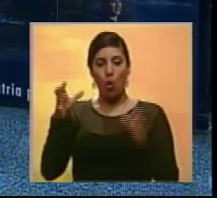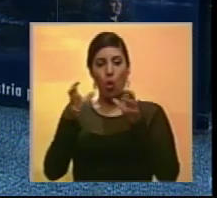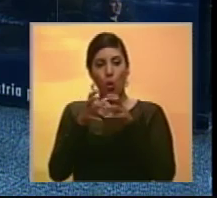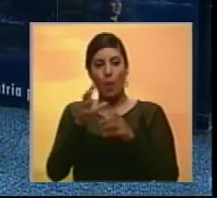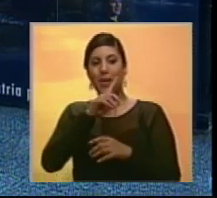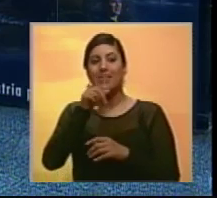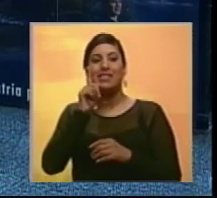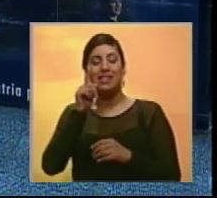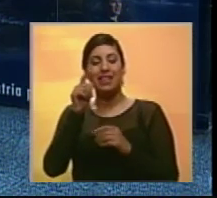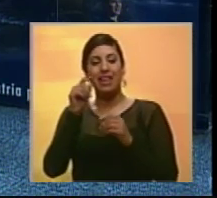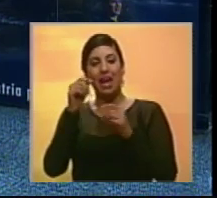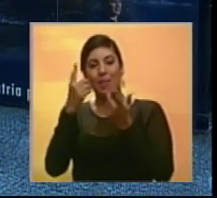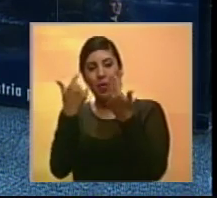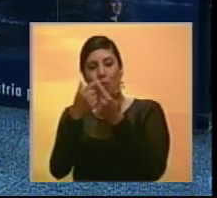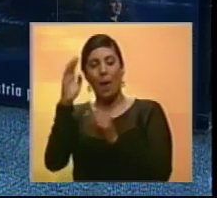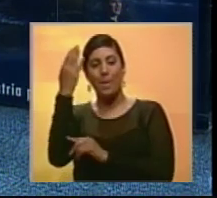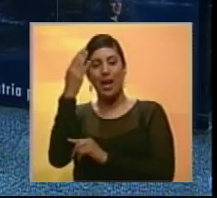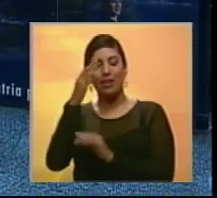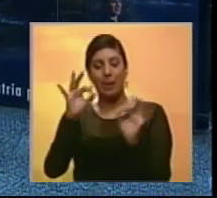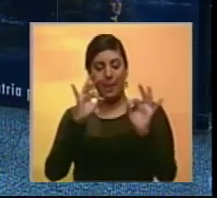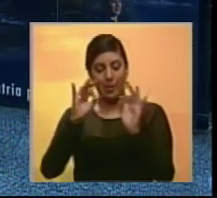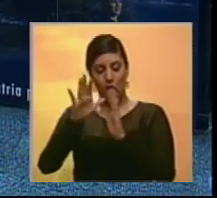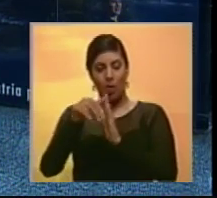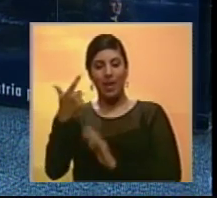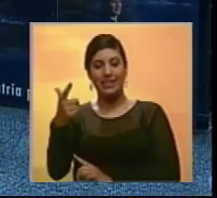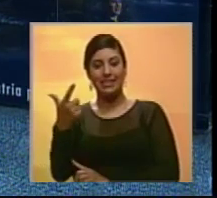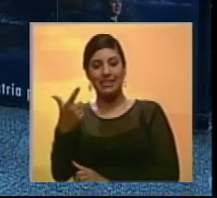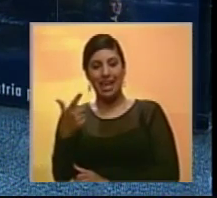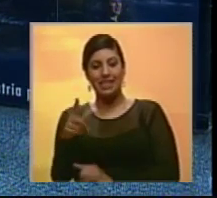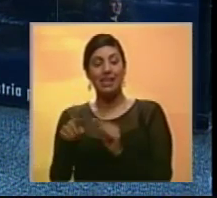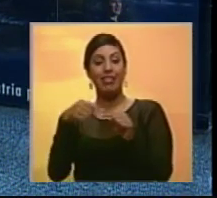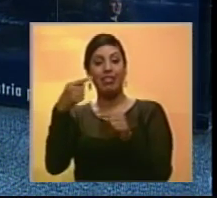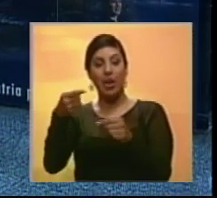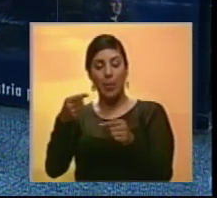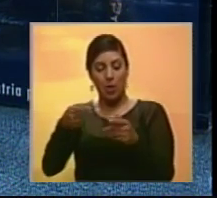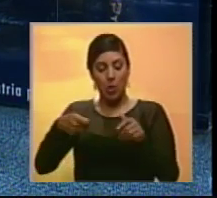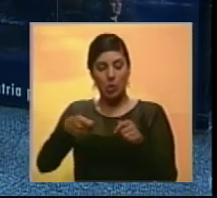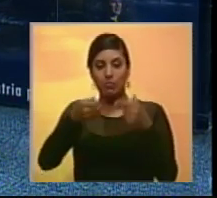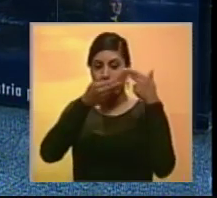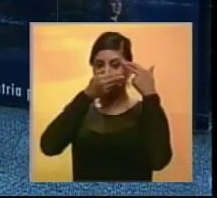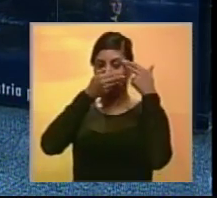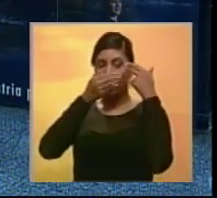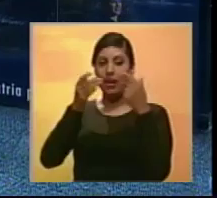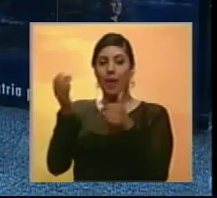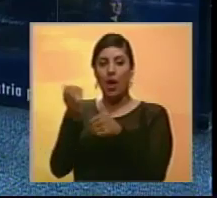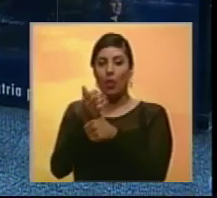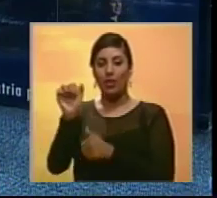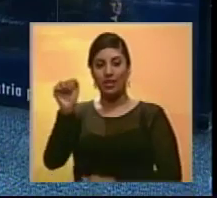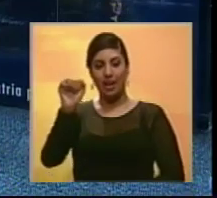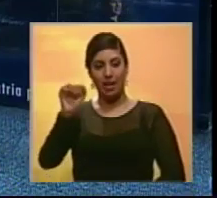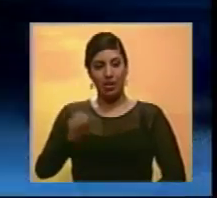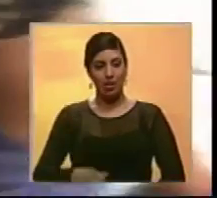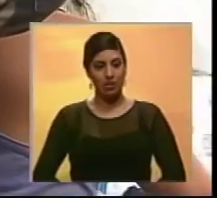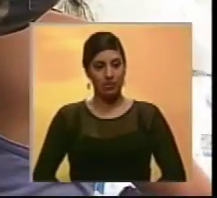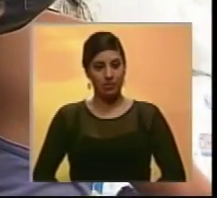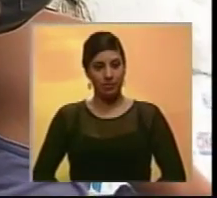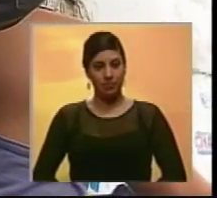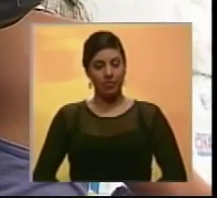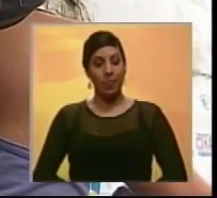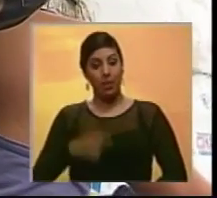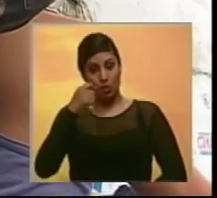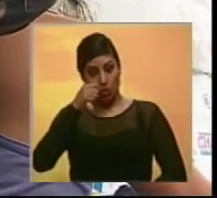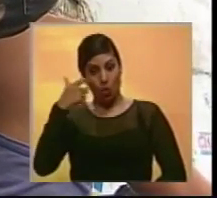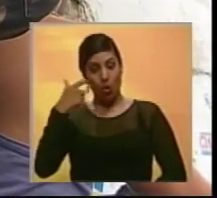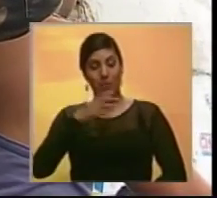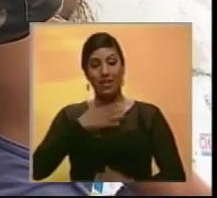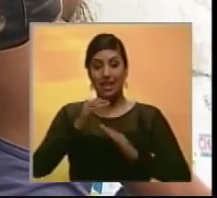Los Duros de las Minitas, dedicada al robo de taxistas y su posterior extorsión para recuperar el automóvil. Los